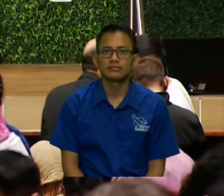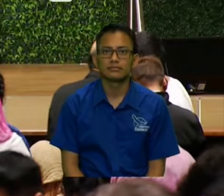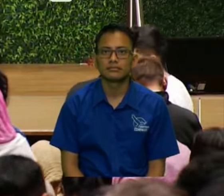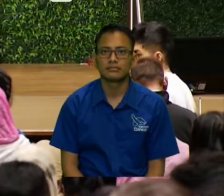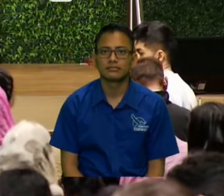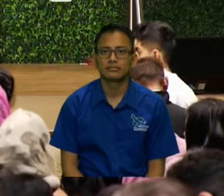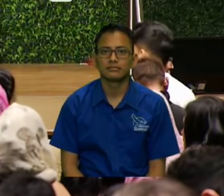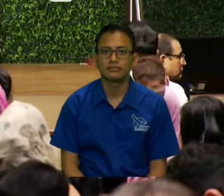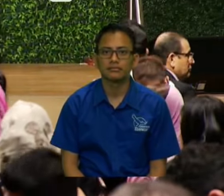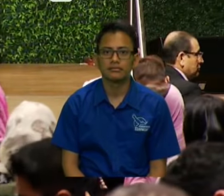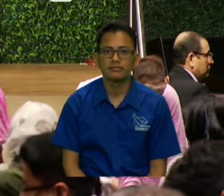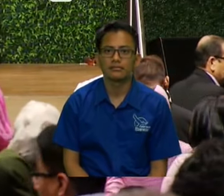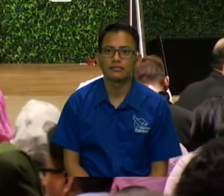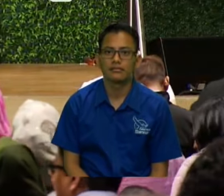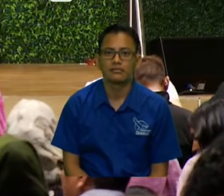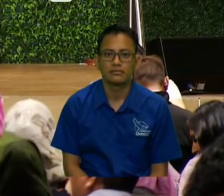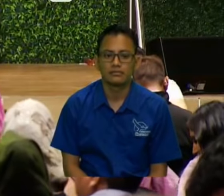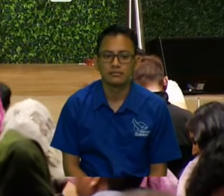Algo grande,